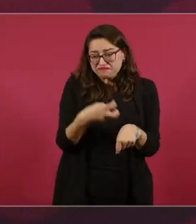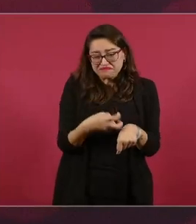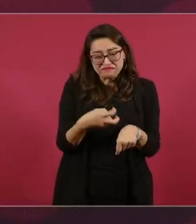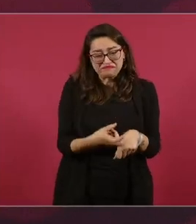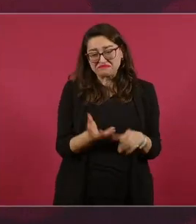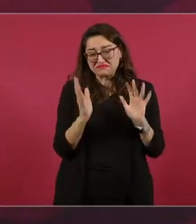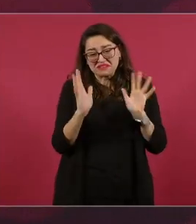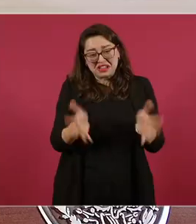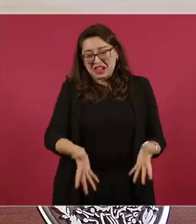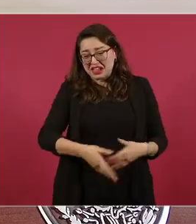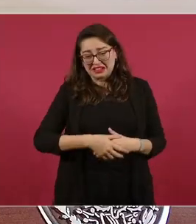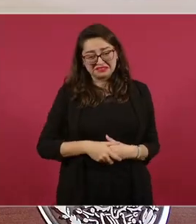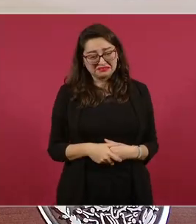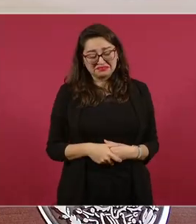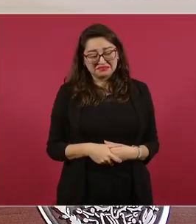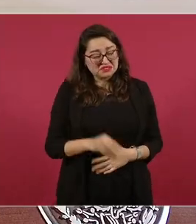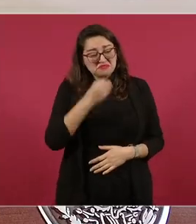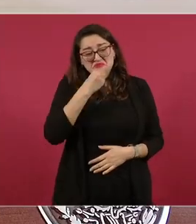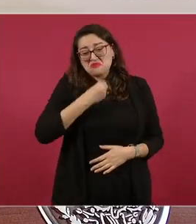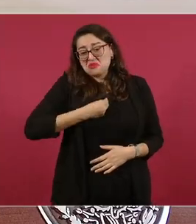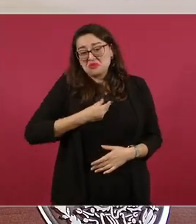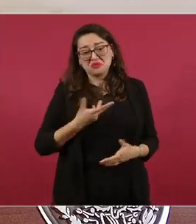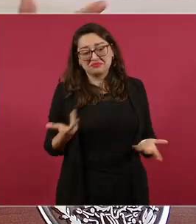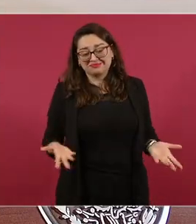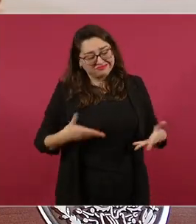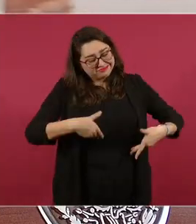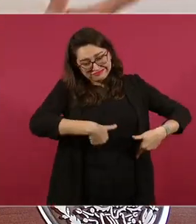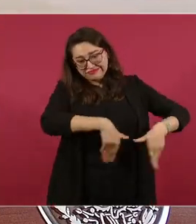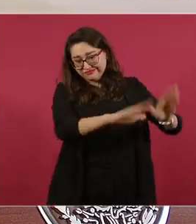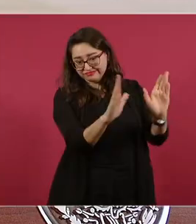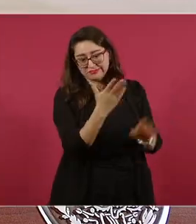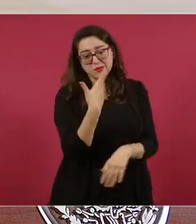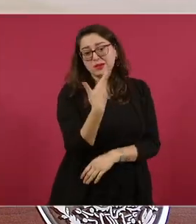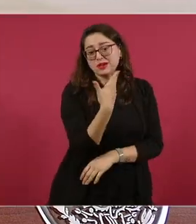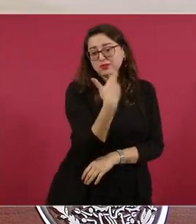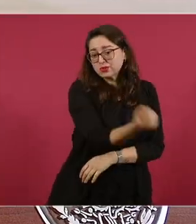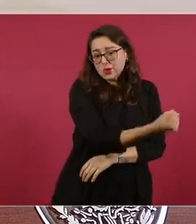que le vaya bien. Una vez